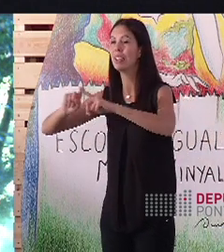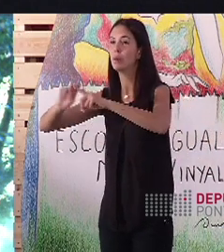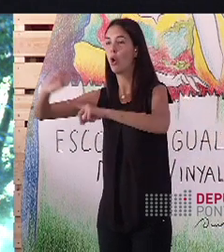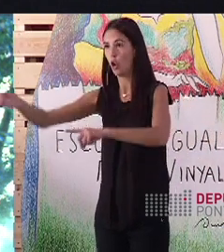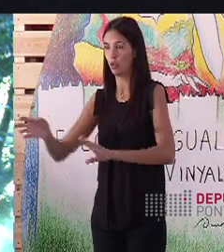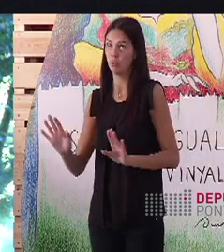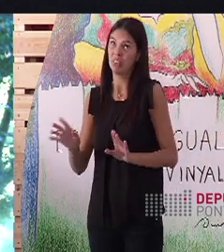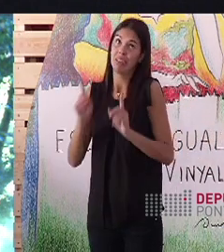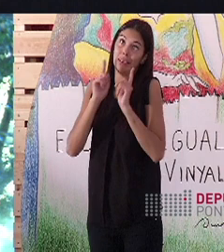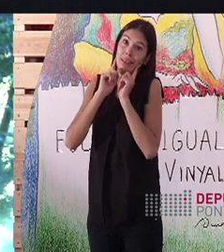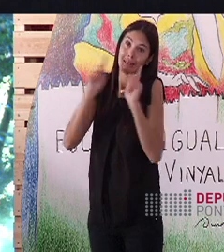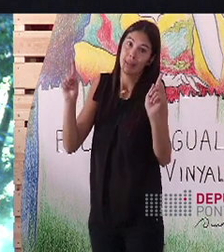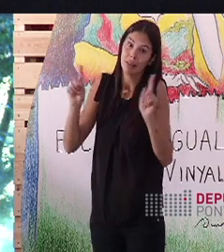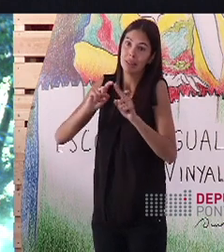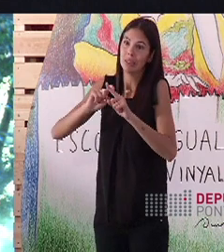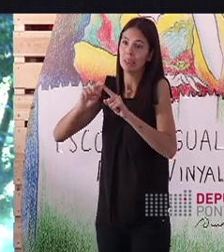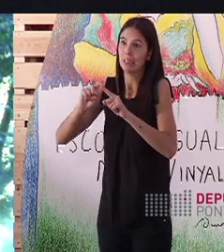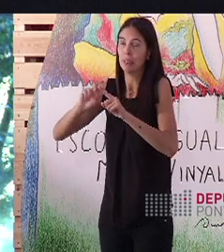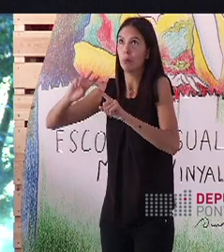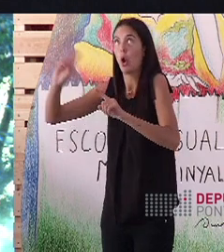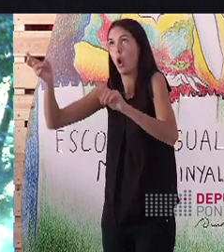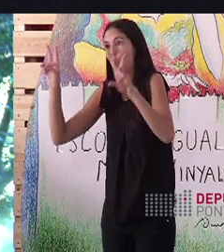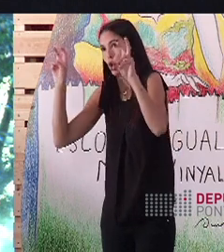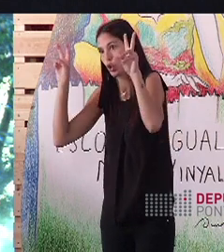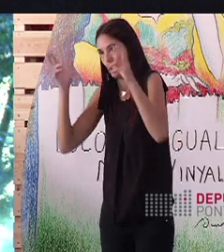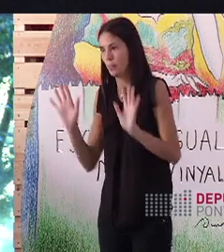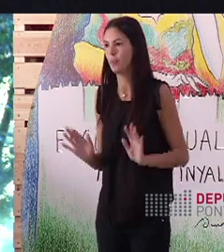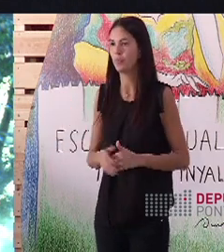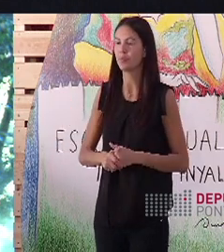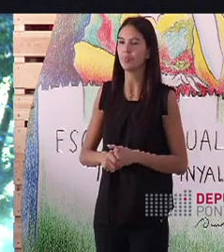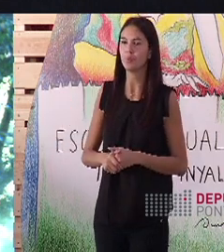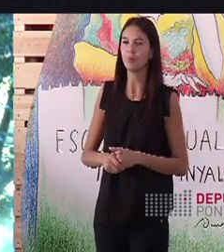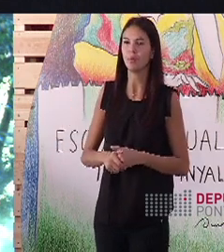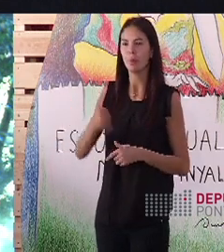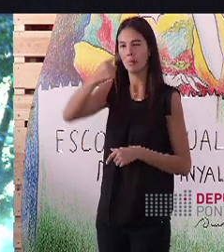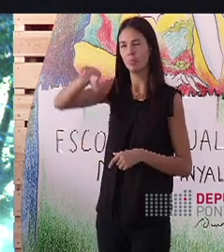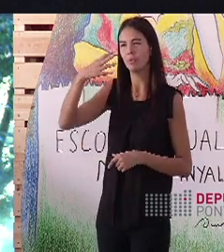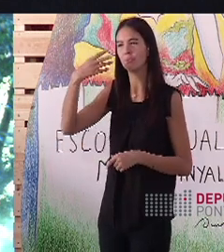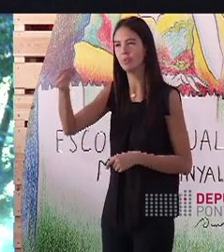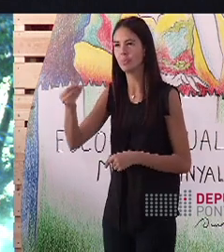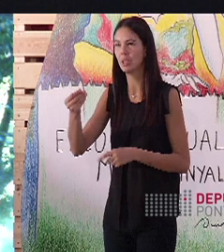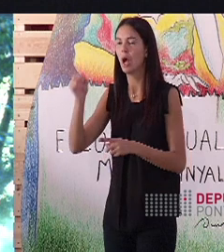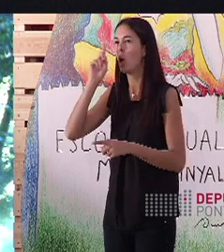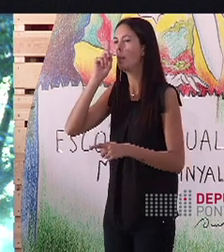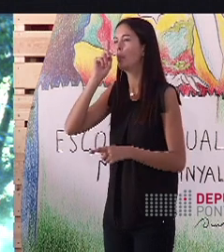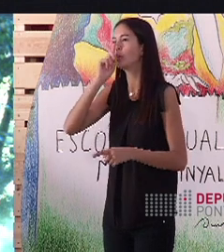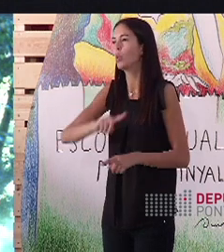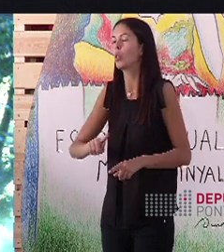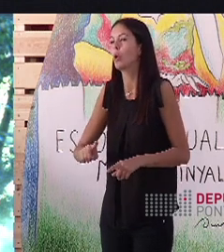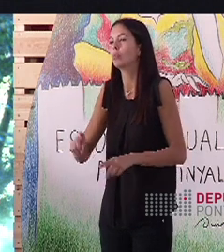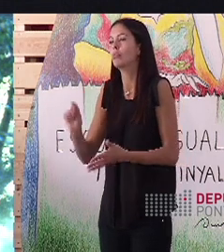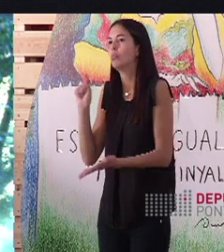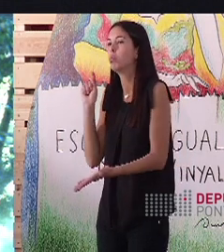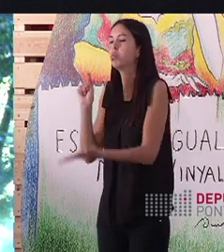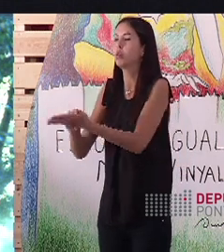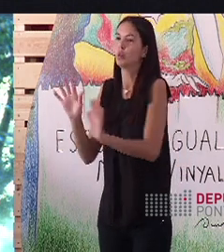se pudiese hablar de otro tipo, que no se puede, pero solamente es a efectos de entender, que es esta prostitución ocasional en